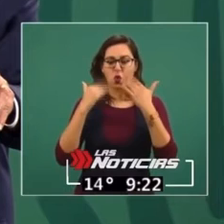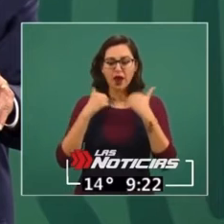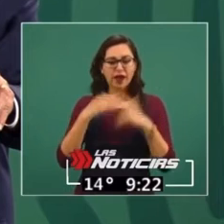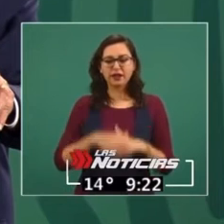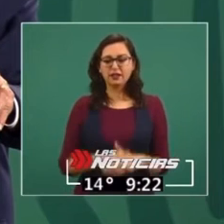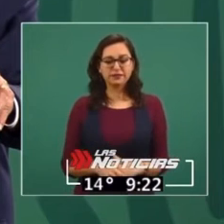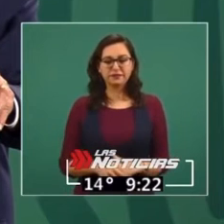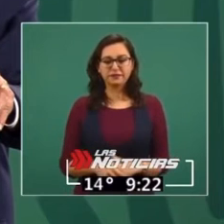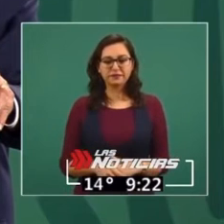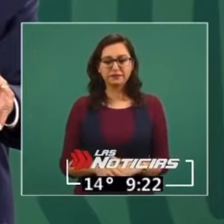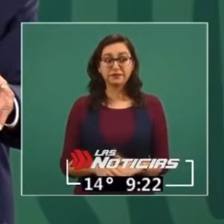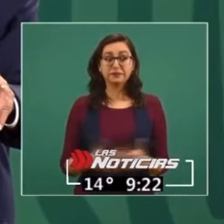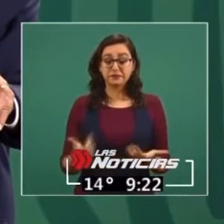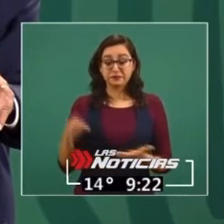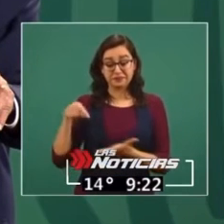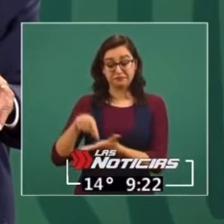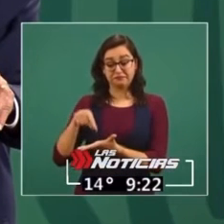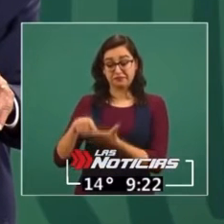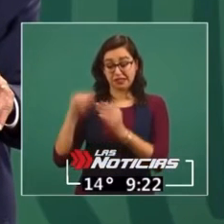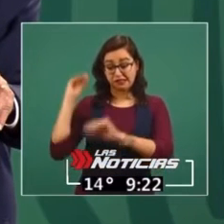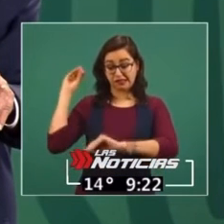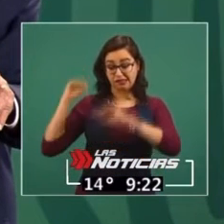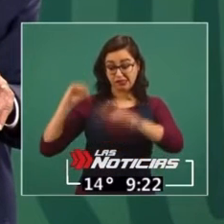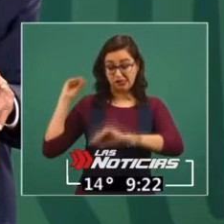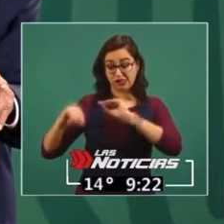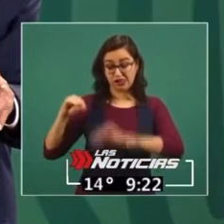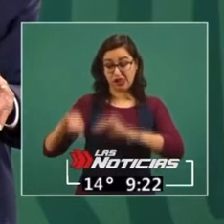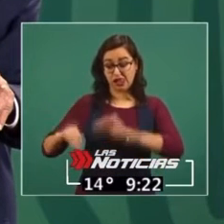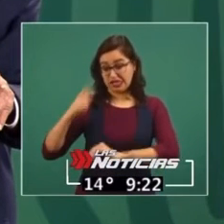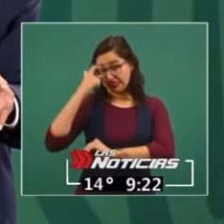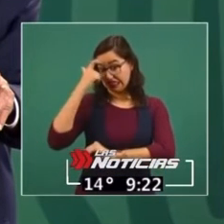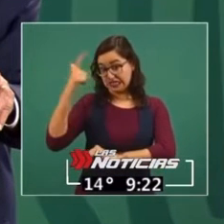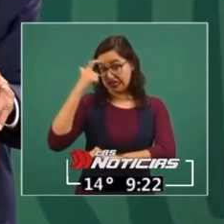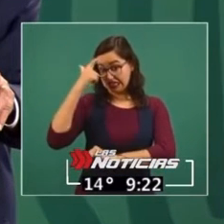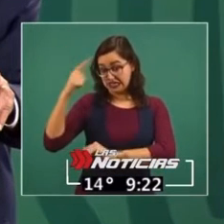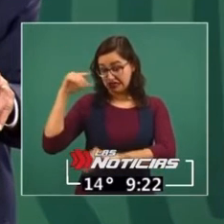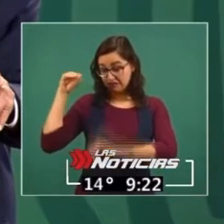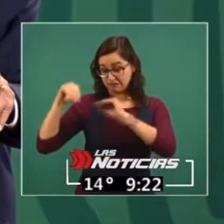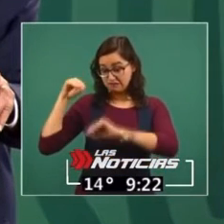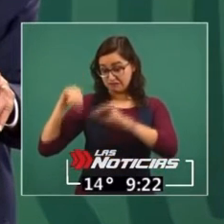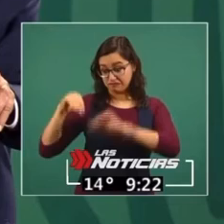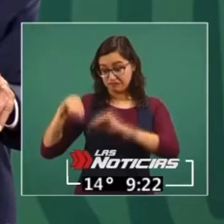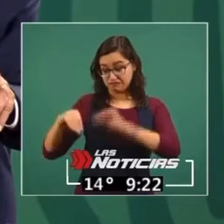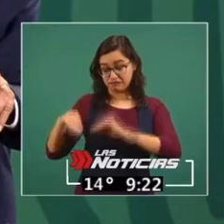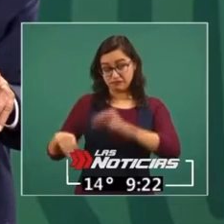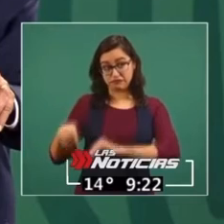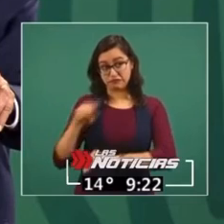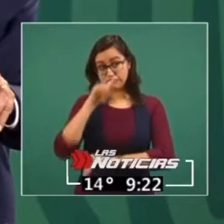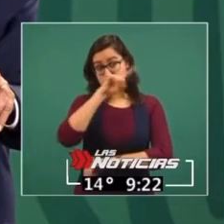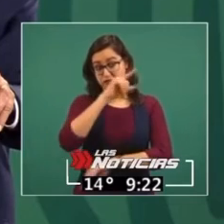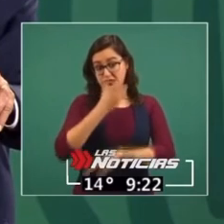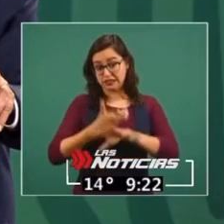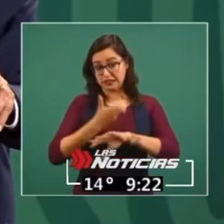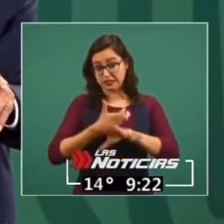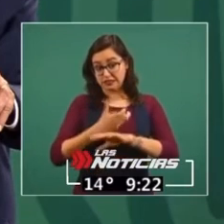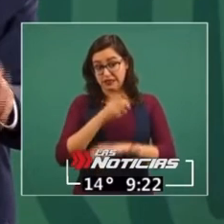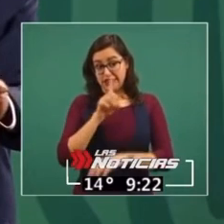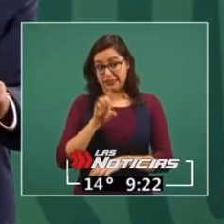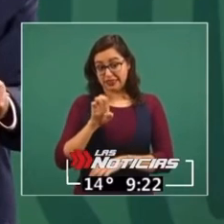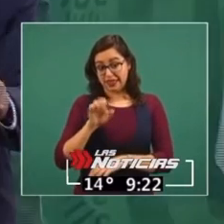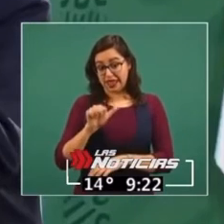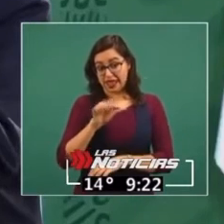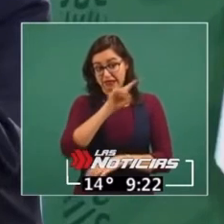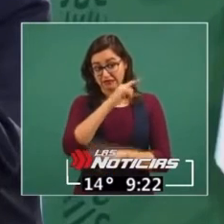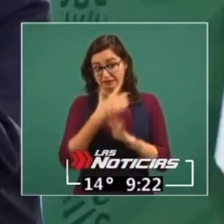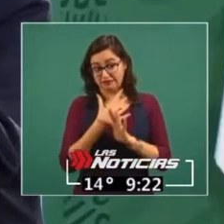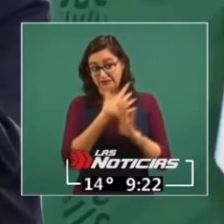al general cienfuegos por la agencia estadounidense